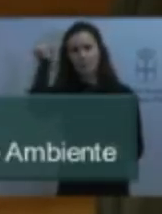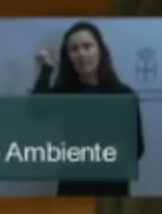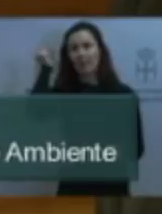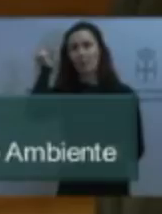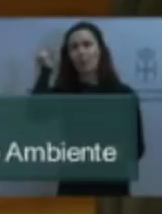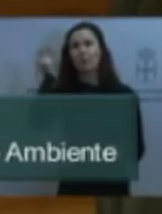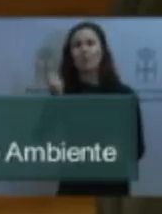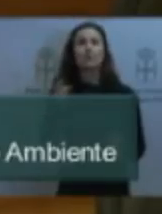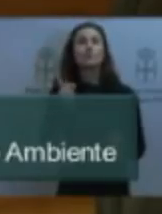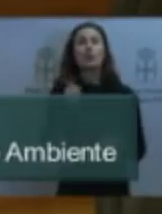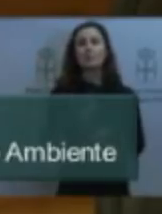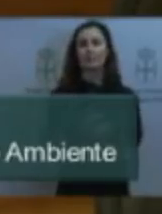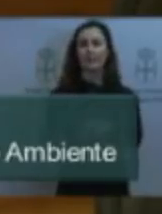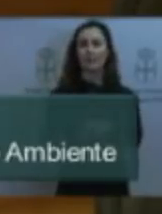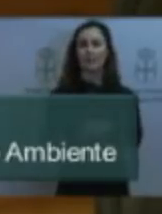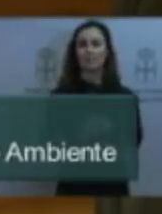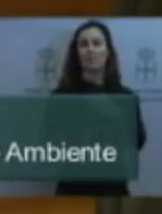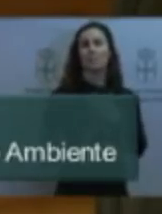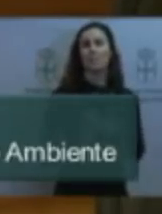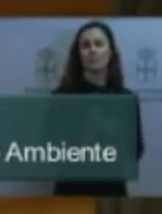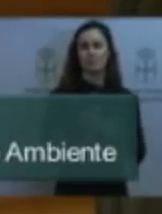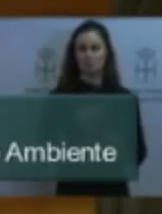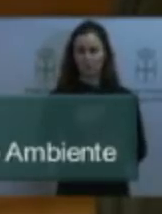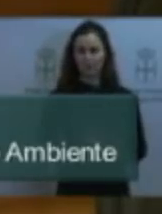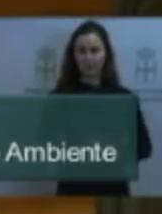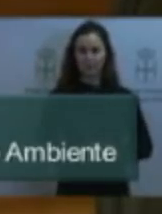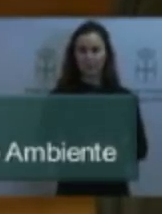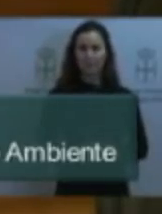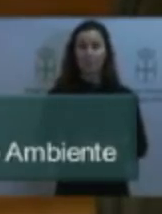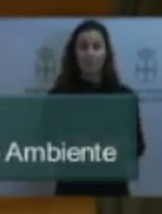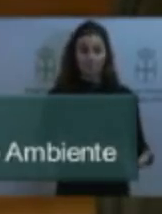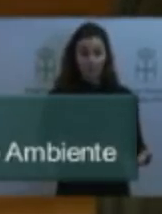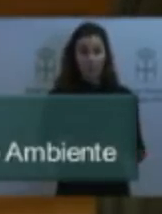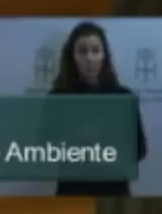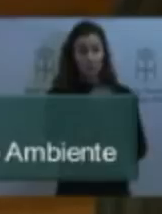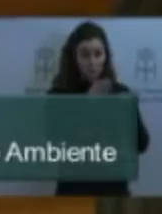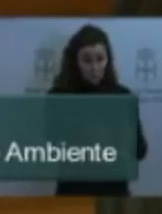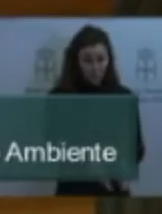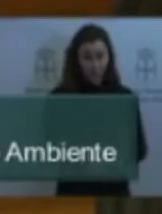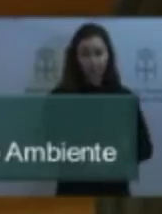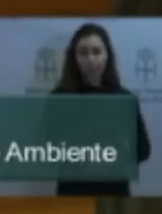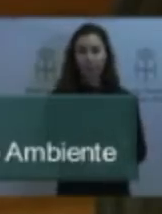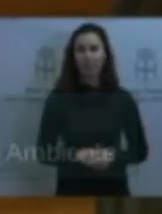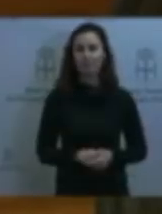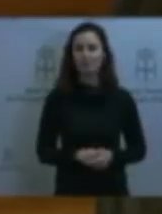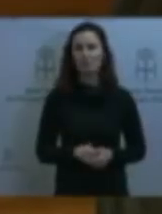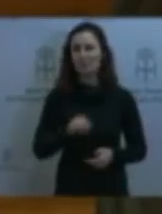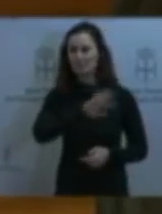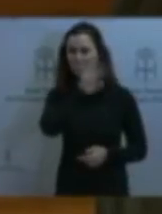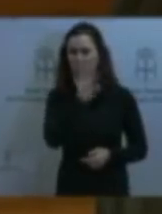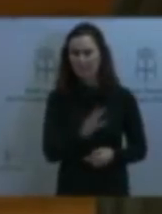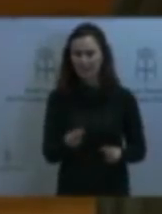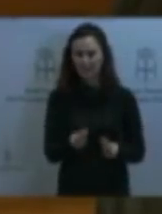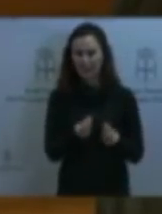interrupción. Pero tiene usted una ligera desorientación en relación a lo que se hizo allí.